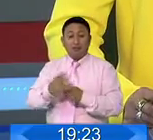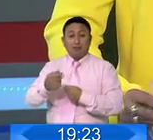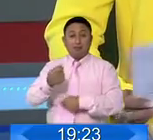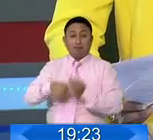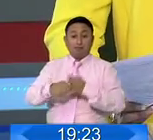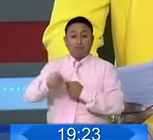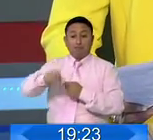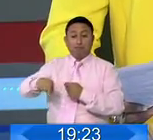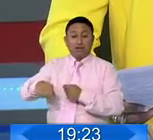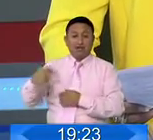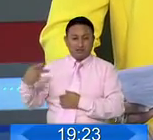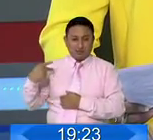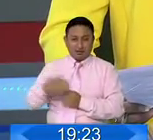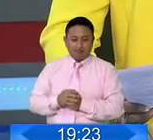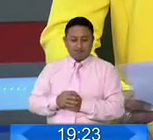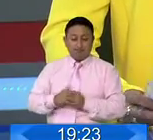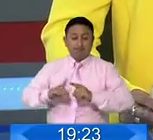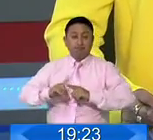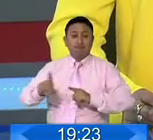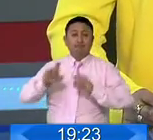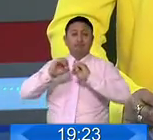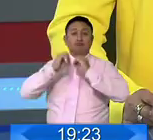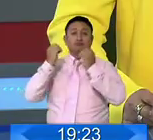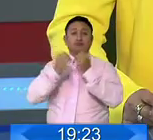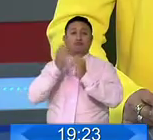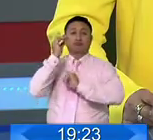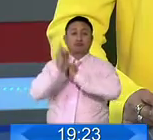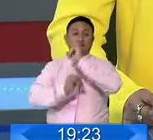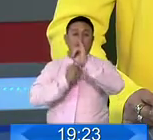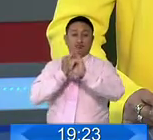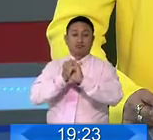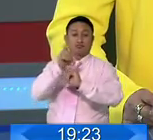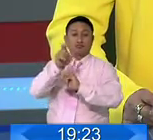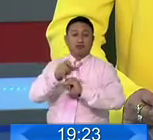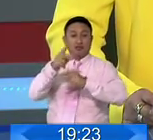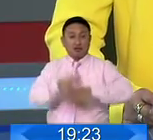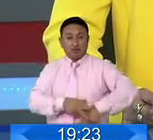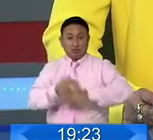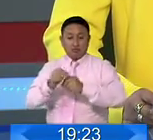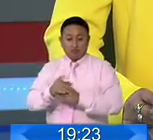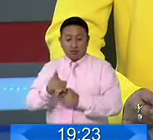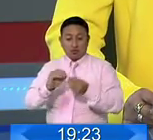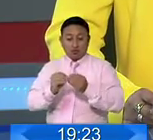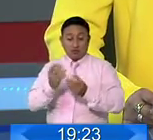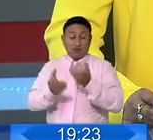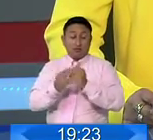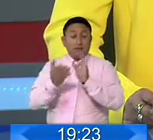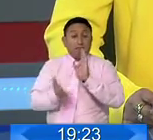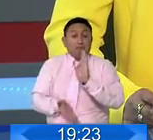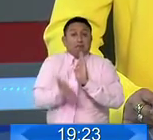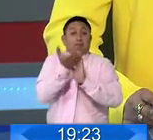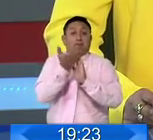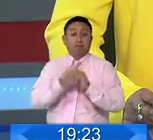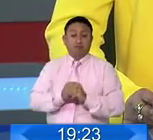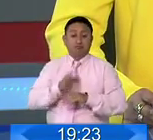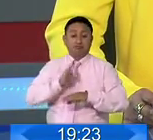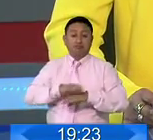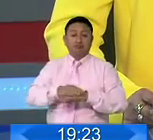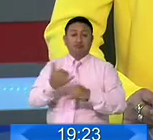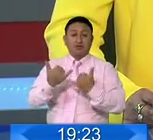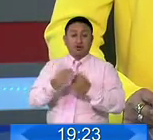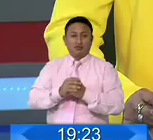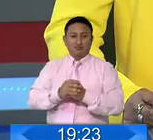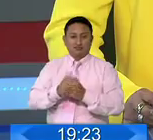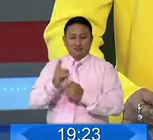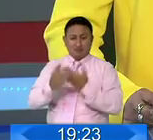personas. No obstante, la Organización Internacional para las Migraciones señala que el número podría ser mayor, ya que es difícil